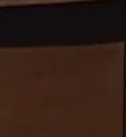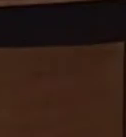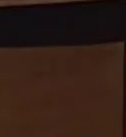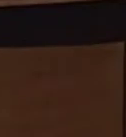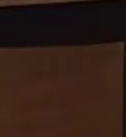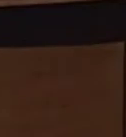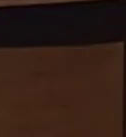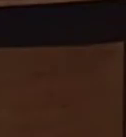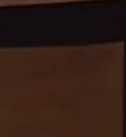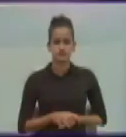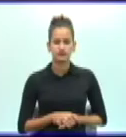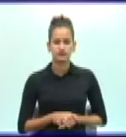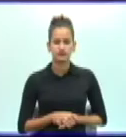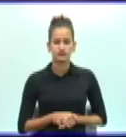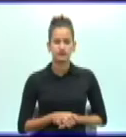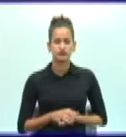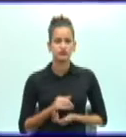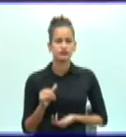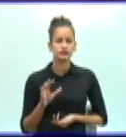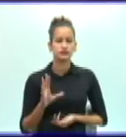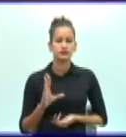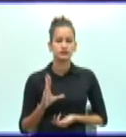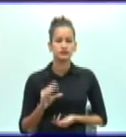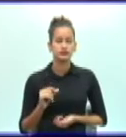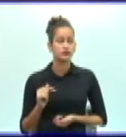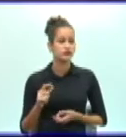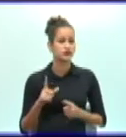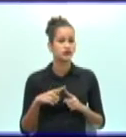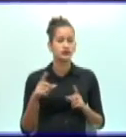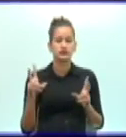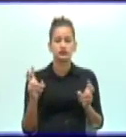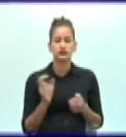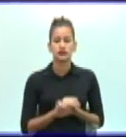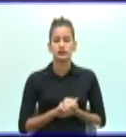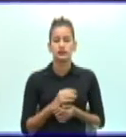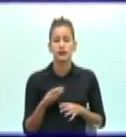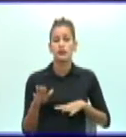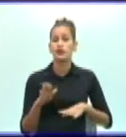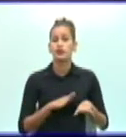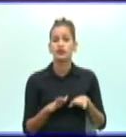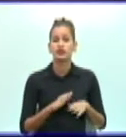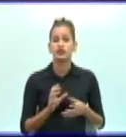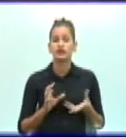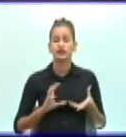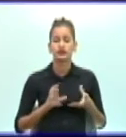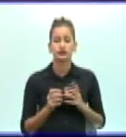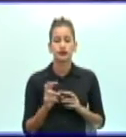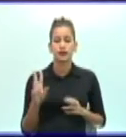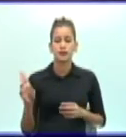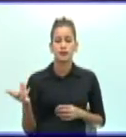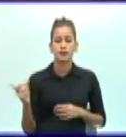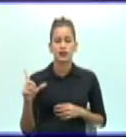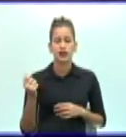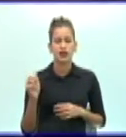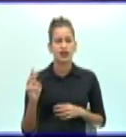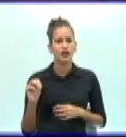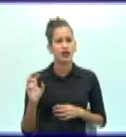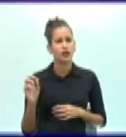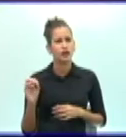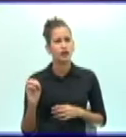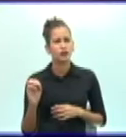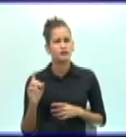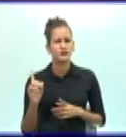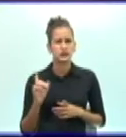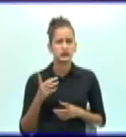También les había dicho que en esta temática vamos a trabajar el movimiento de las figuras en el plano. Aquí no ha resultado fácil